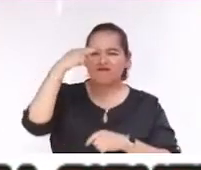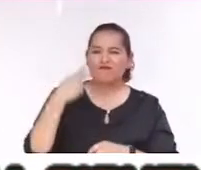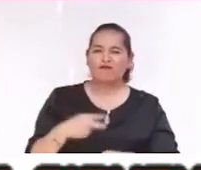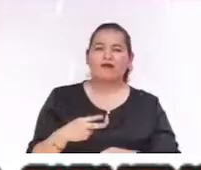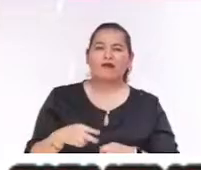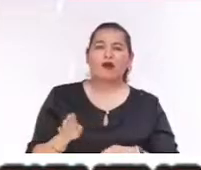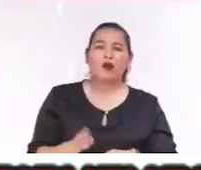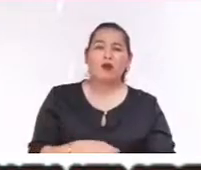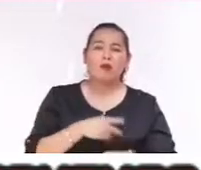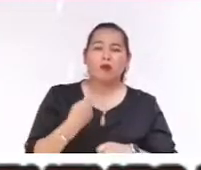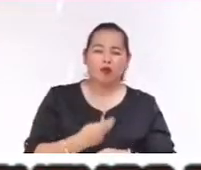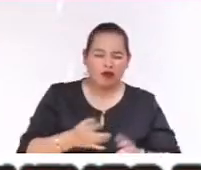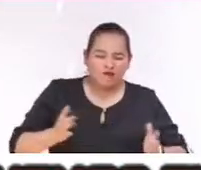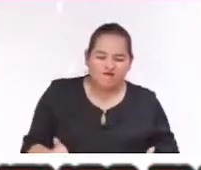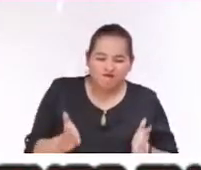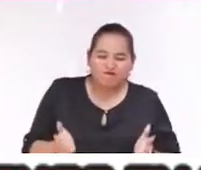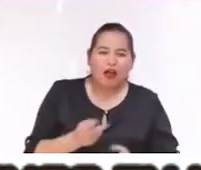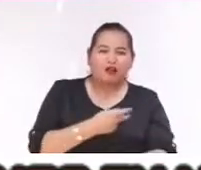la nación completa.